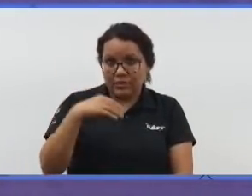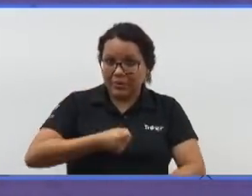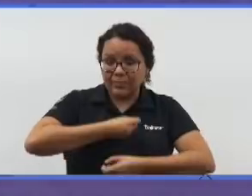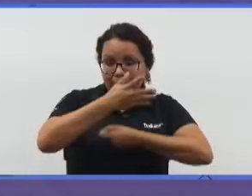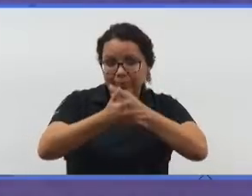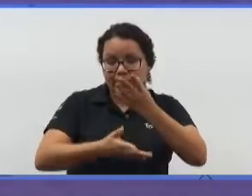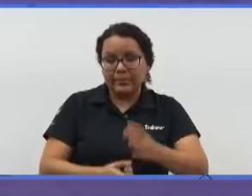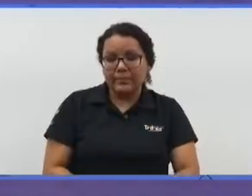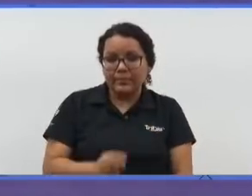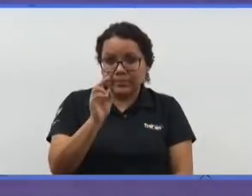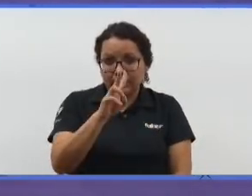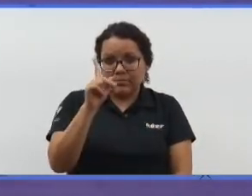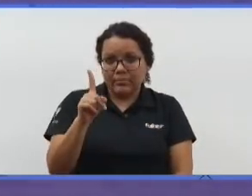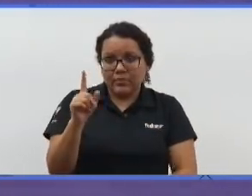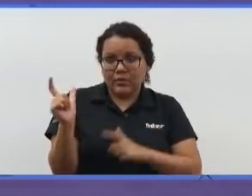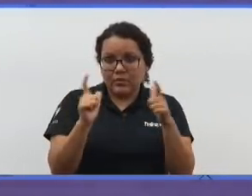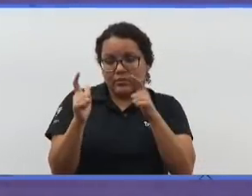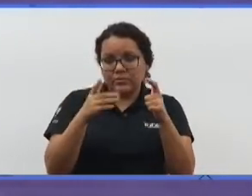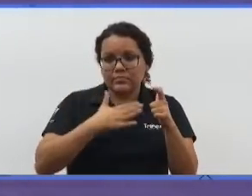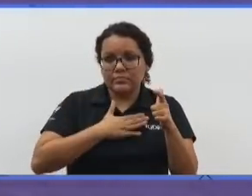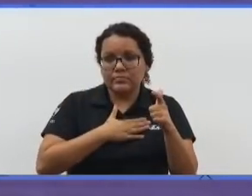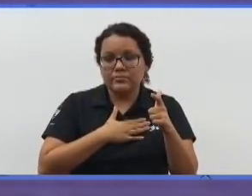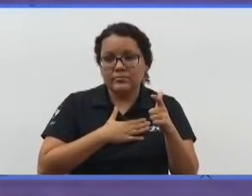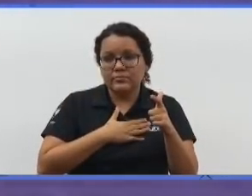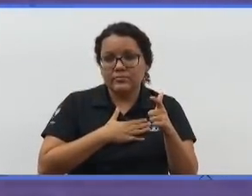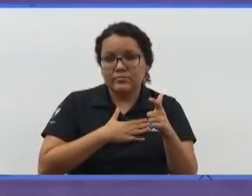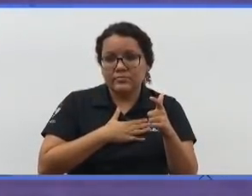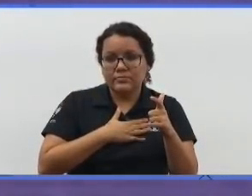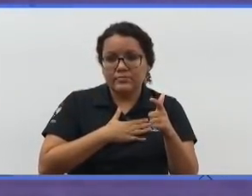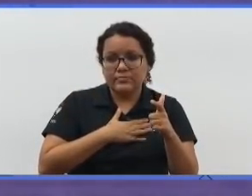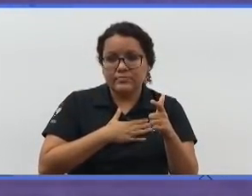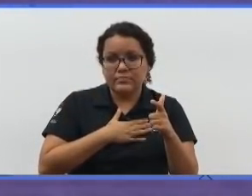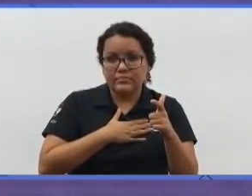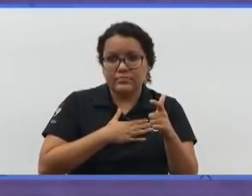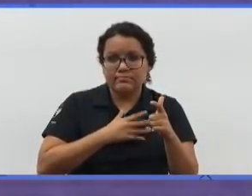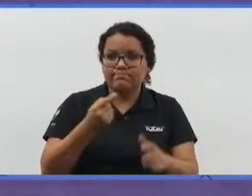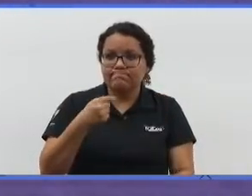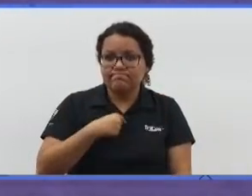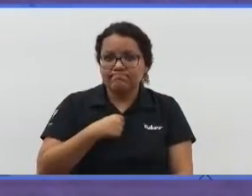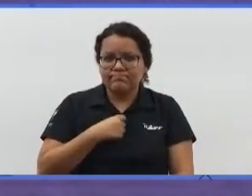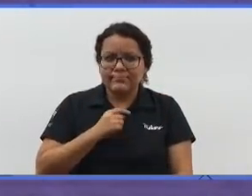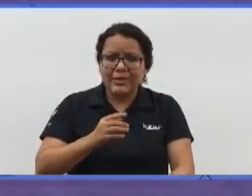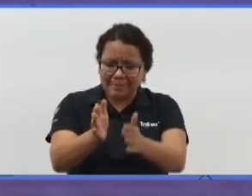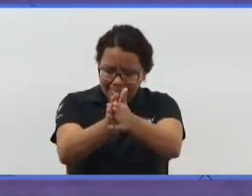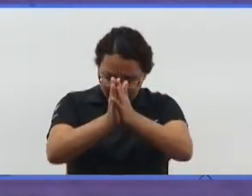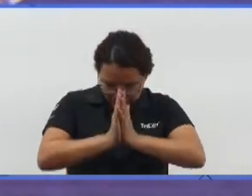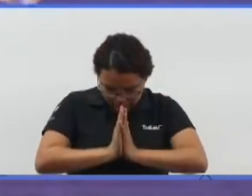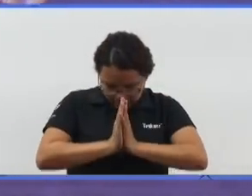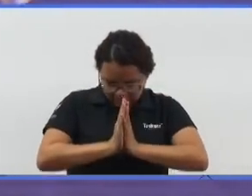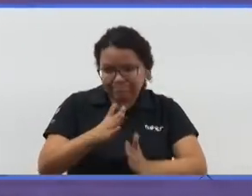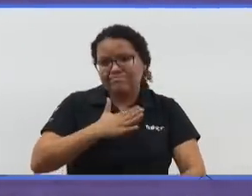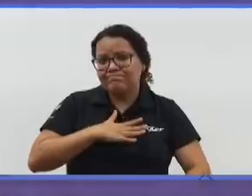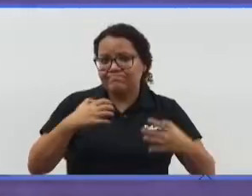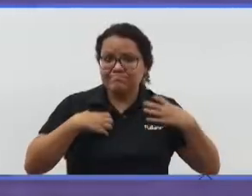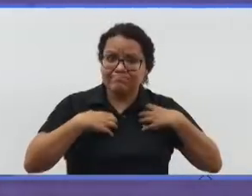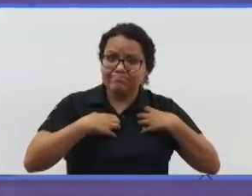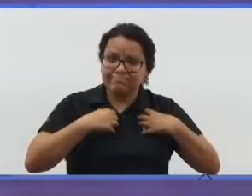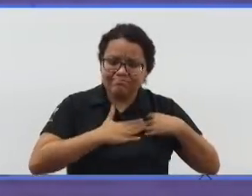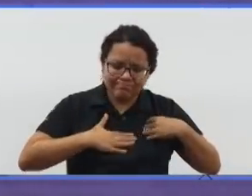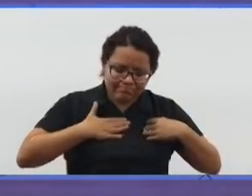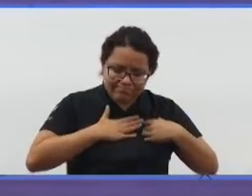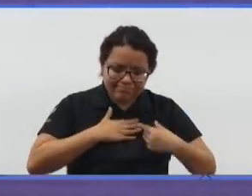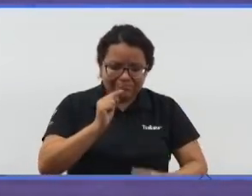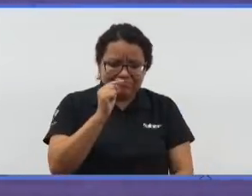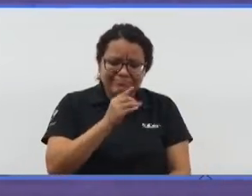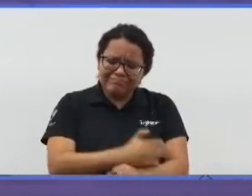juicio verdad tengo 21 años de edad y vengo a pedirles clemencia y le dijo por mi vida porque estuve en el lugar